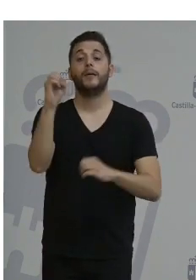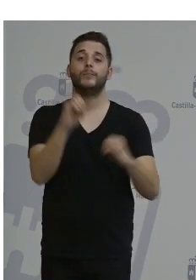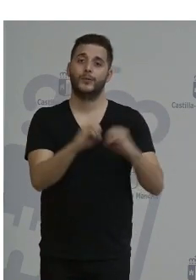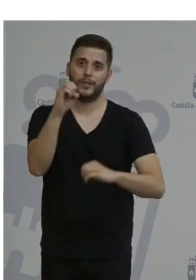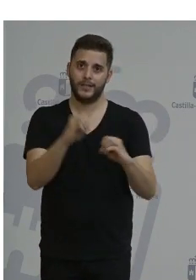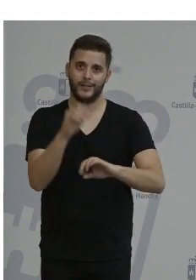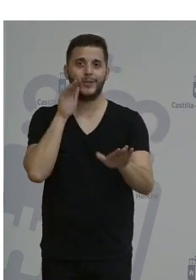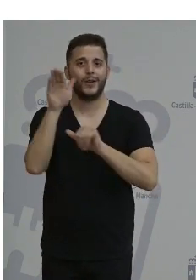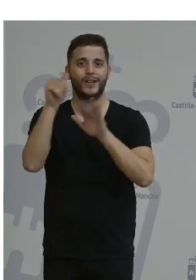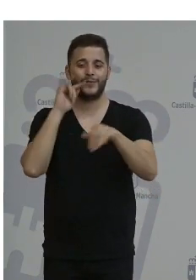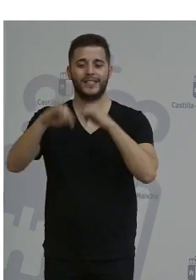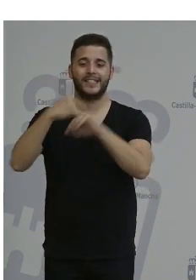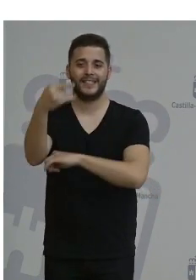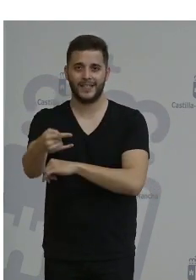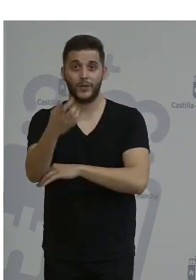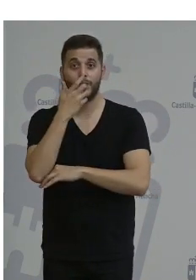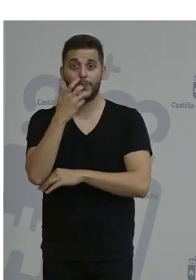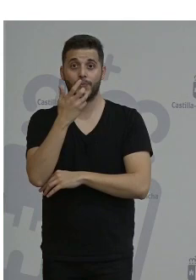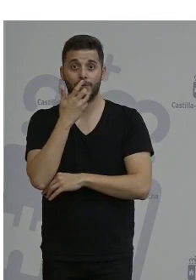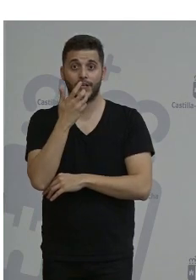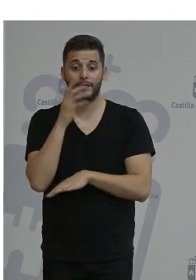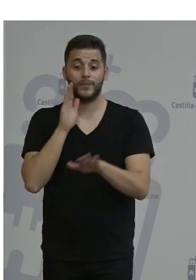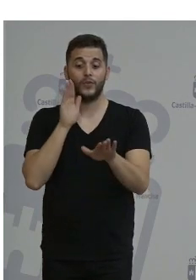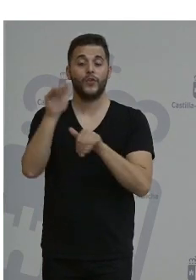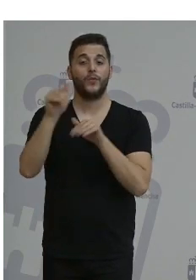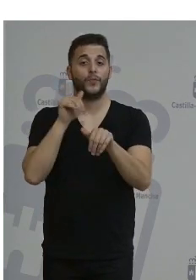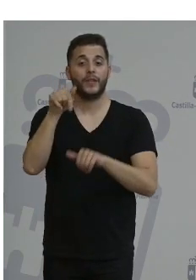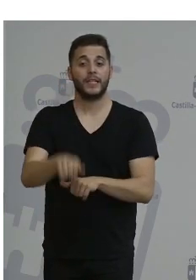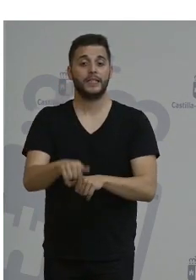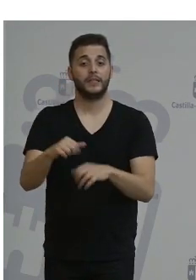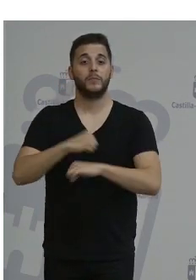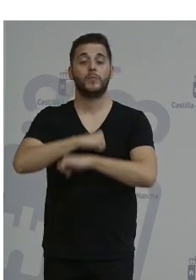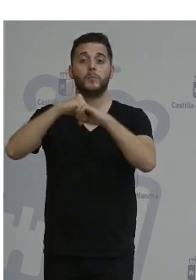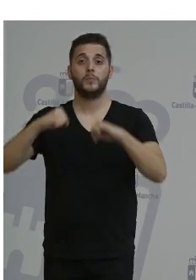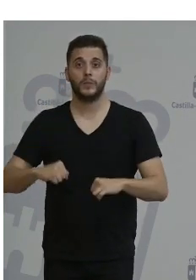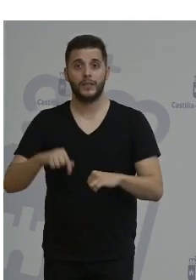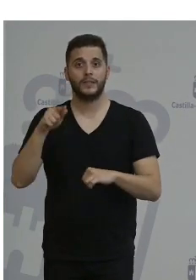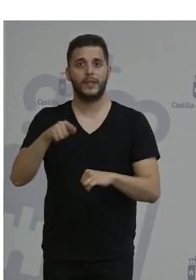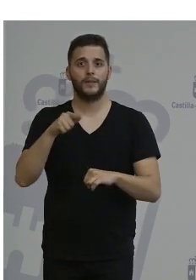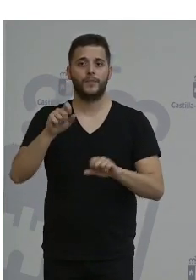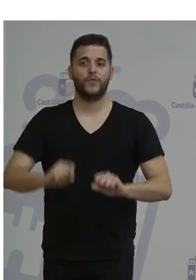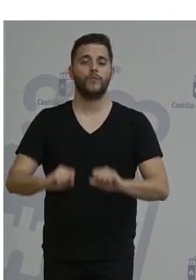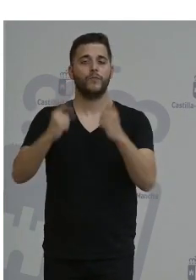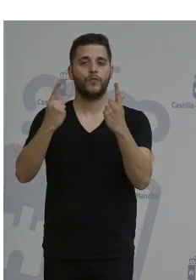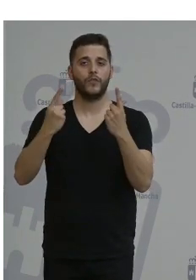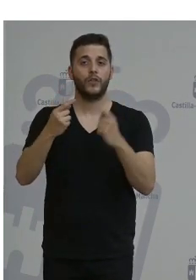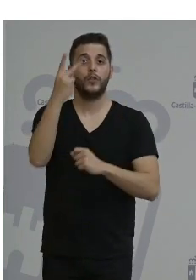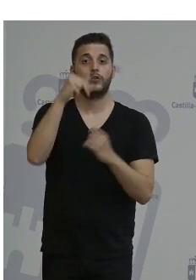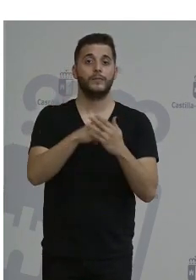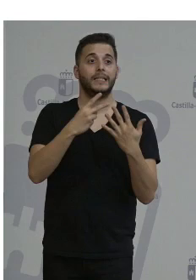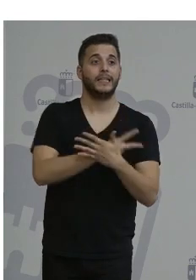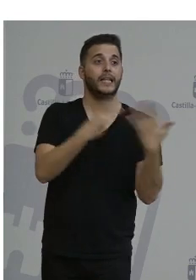cupos en las ofertas extraordinarias como han sido las ofertas de estabilización y consolidación que se han publicado en 2017 y